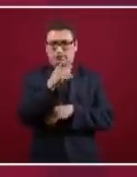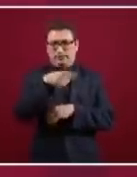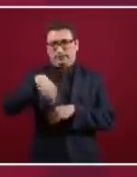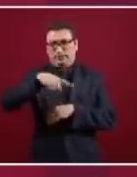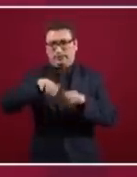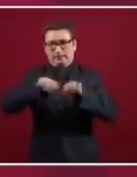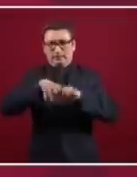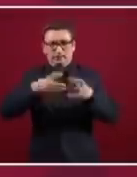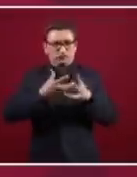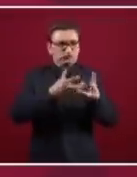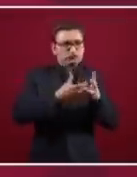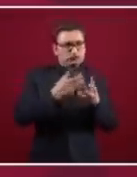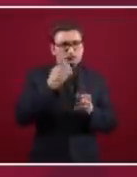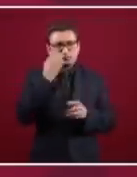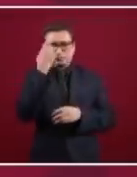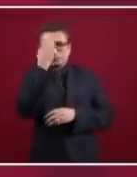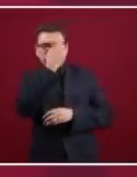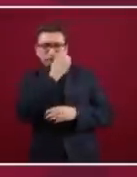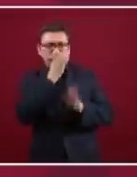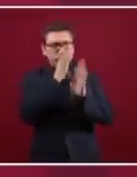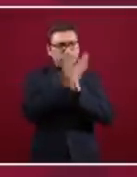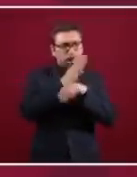equipo a estar observando